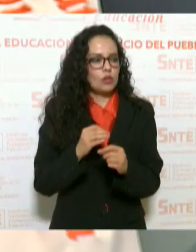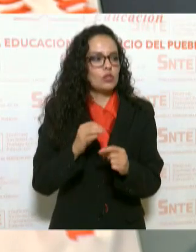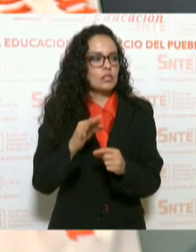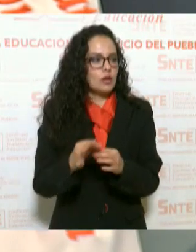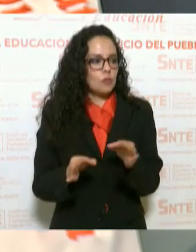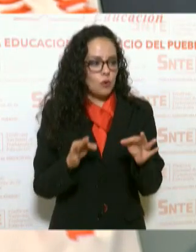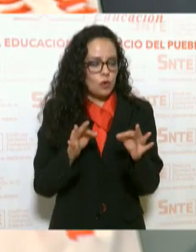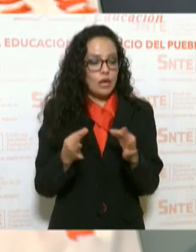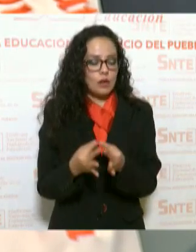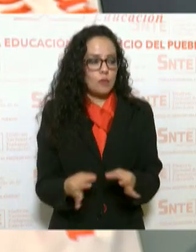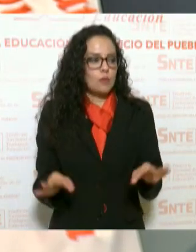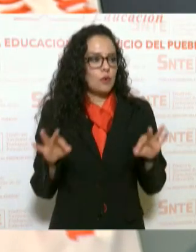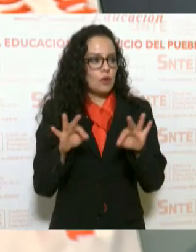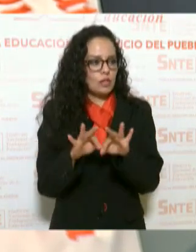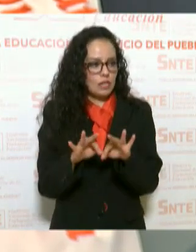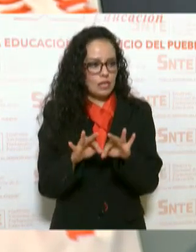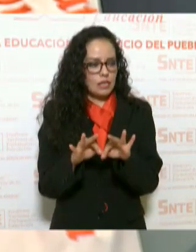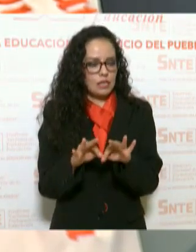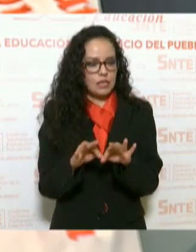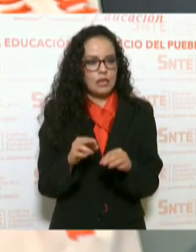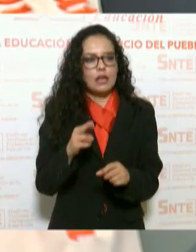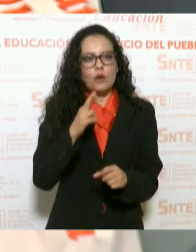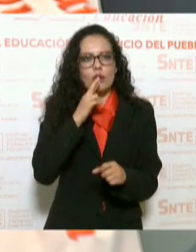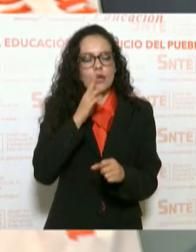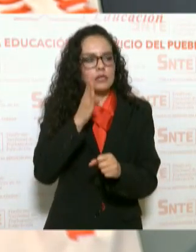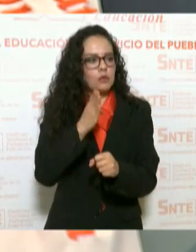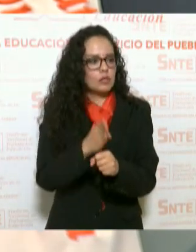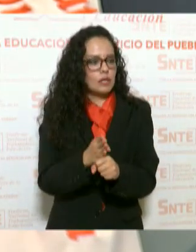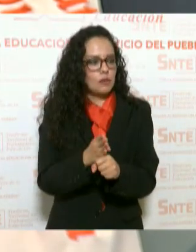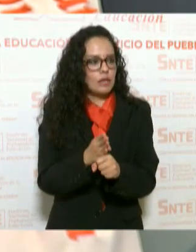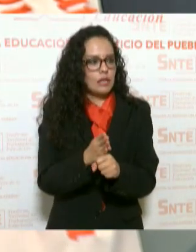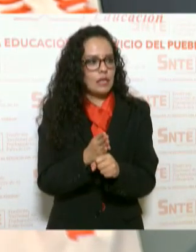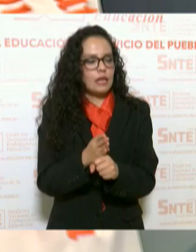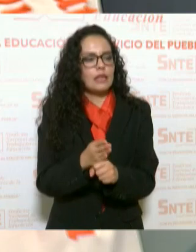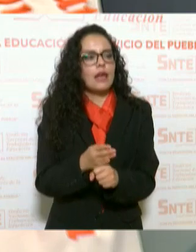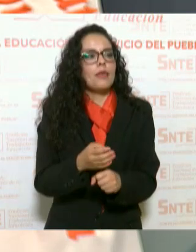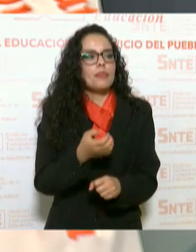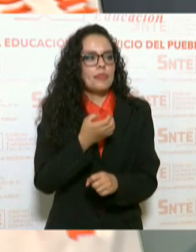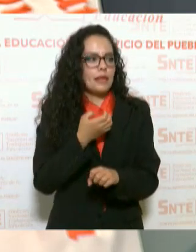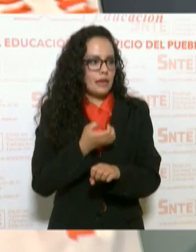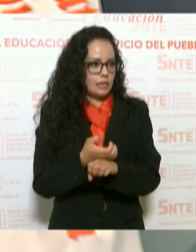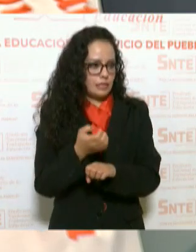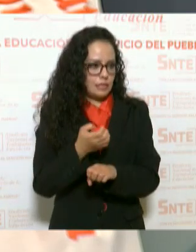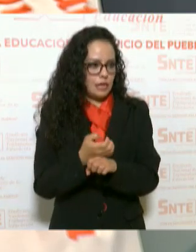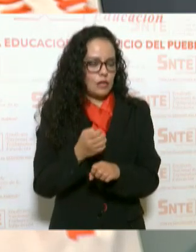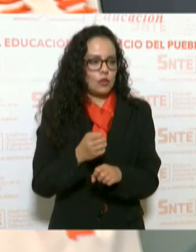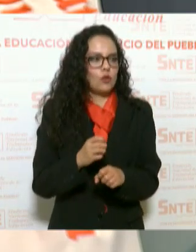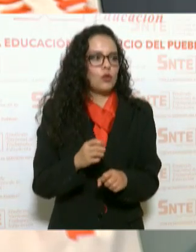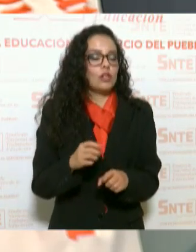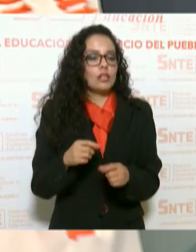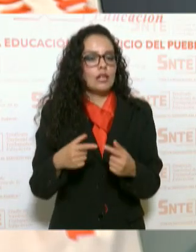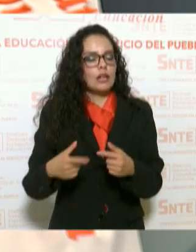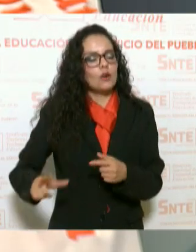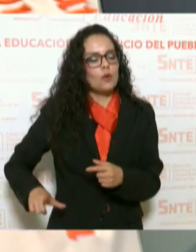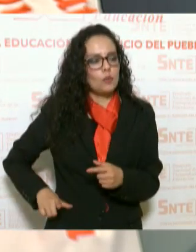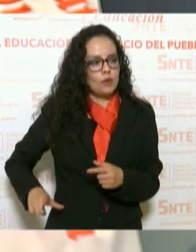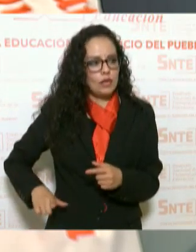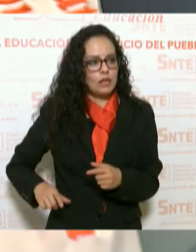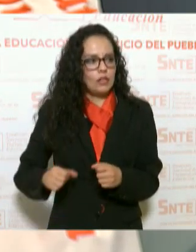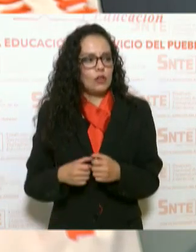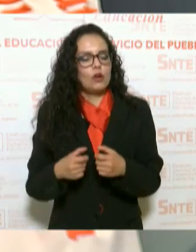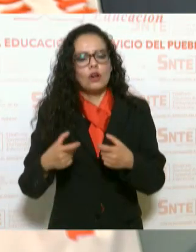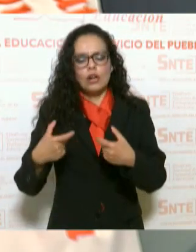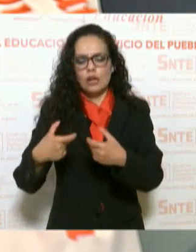responsabilidad indelegable del Estado. Las organizaciones sindicales durante